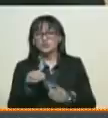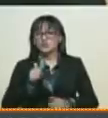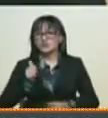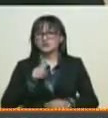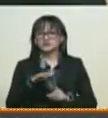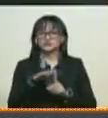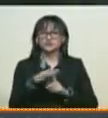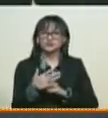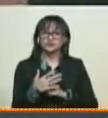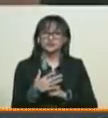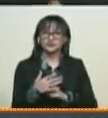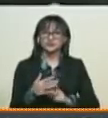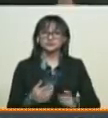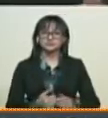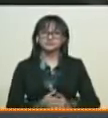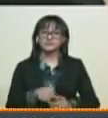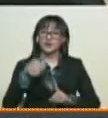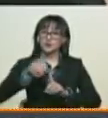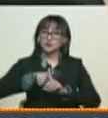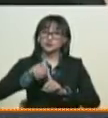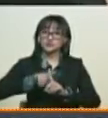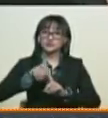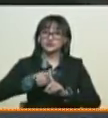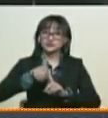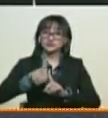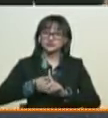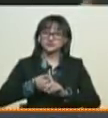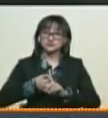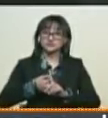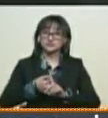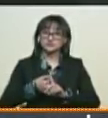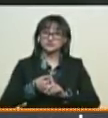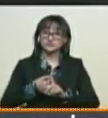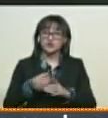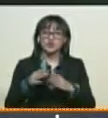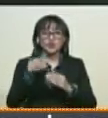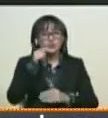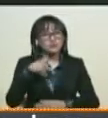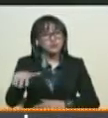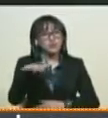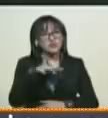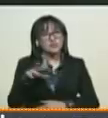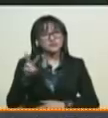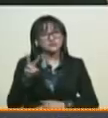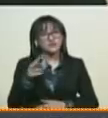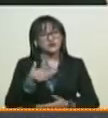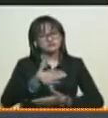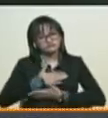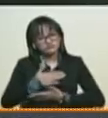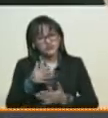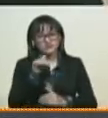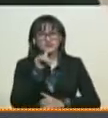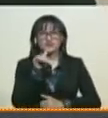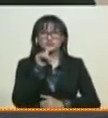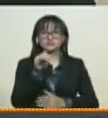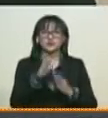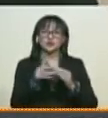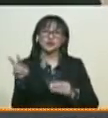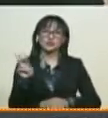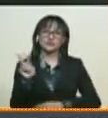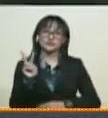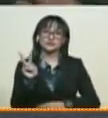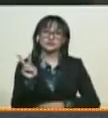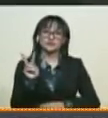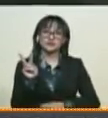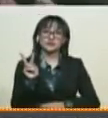situación y luchando, batallando, como todo el pueblo de Venezuela. Así que nos da mucho gusto compartir estas informaciones con toda Venezuela a esta